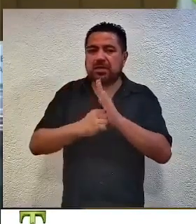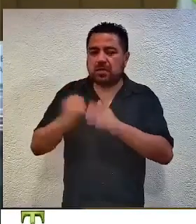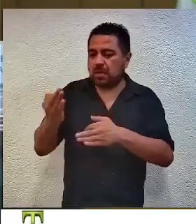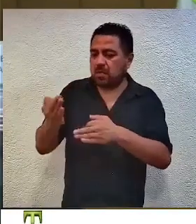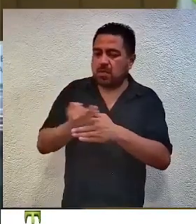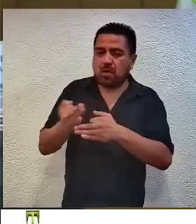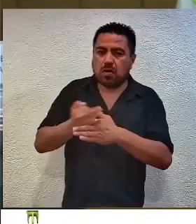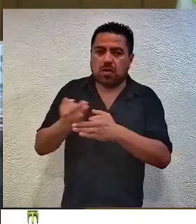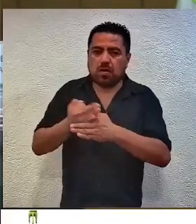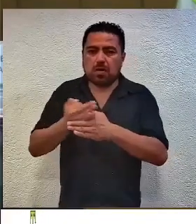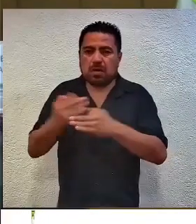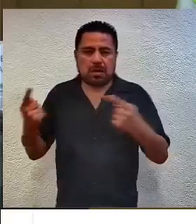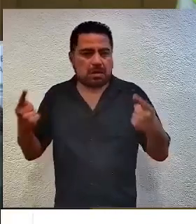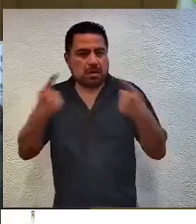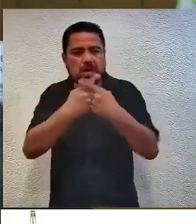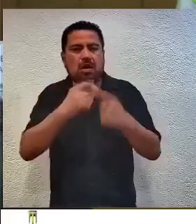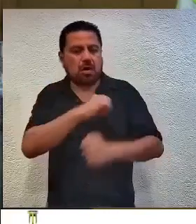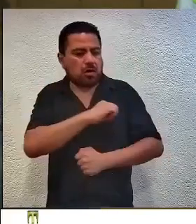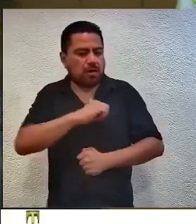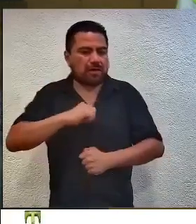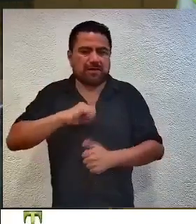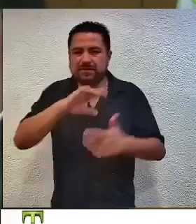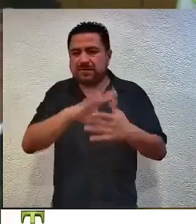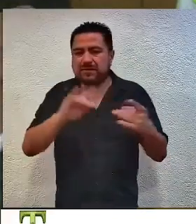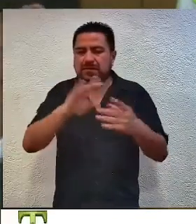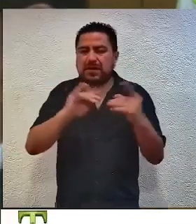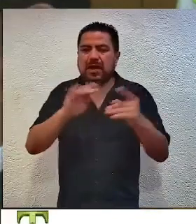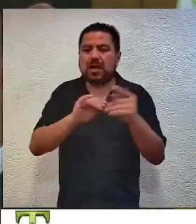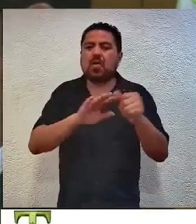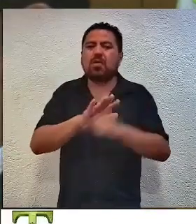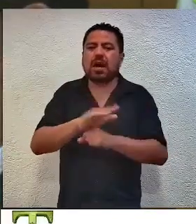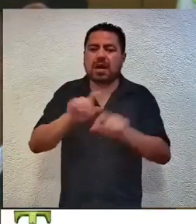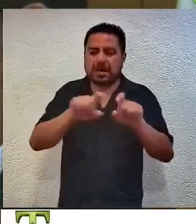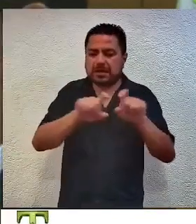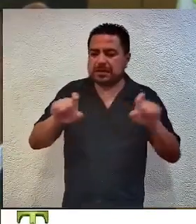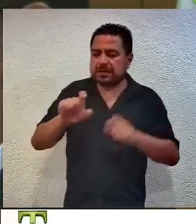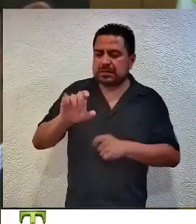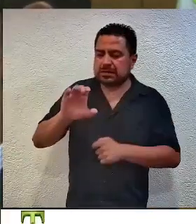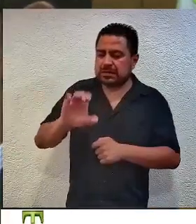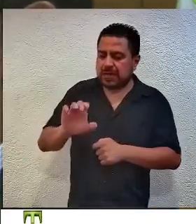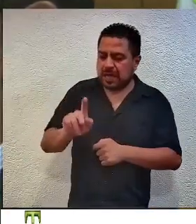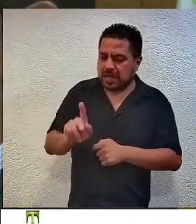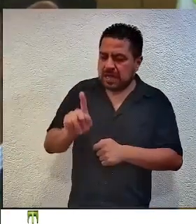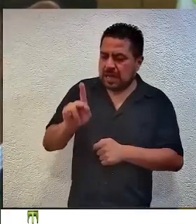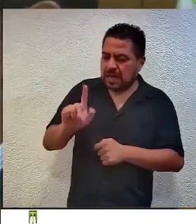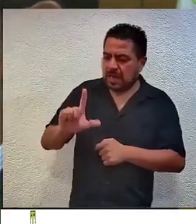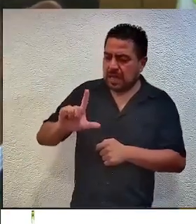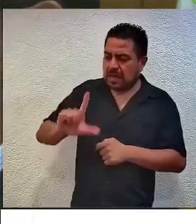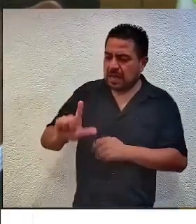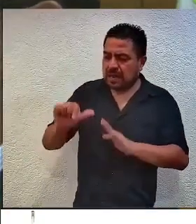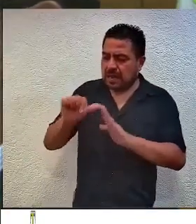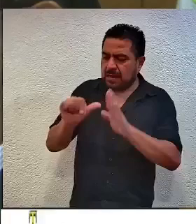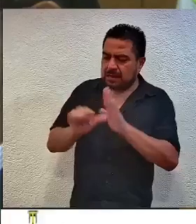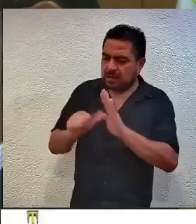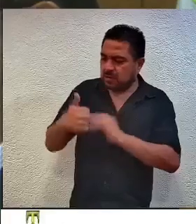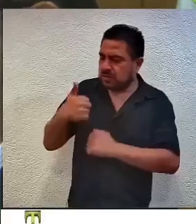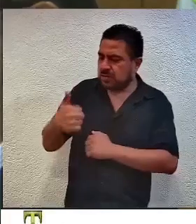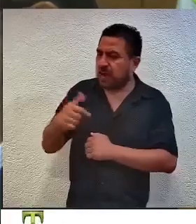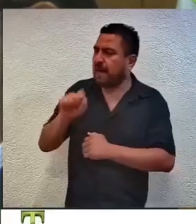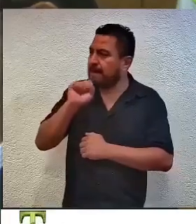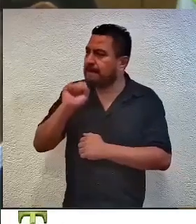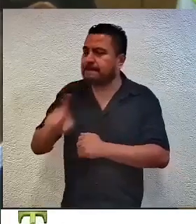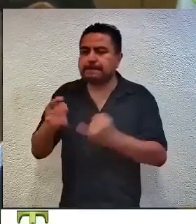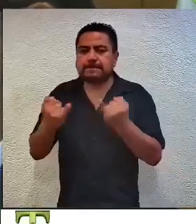al contravenir las obligaciones señaladas en los incisos C, K y L del artículo 6 de los